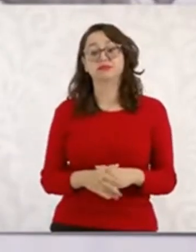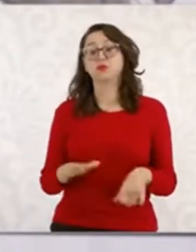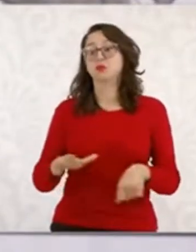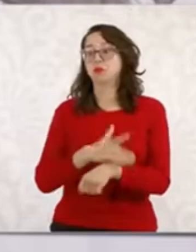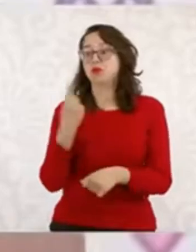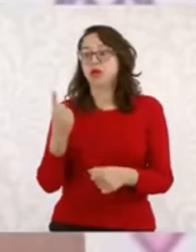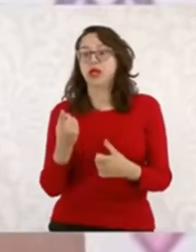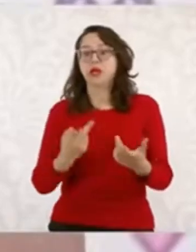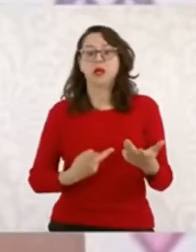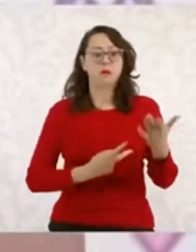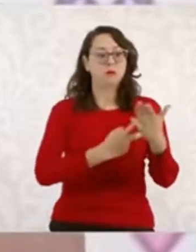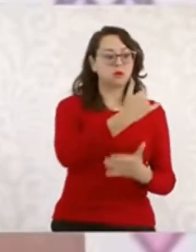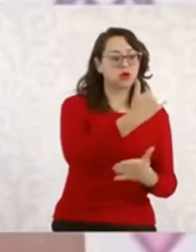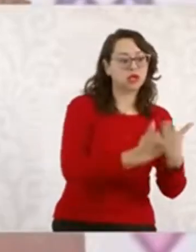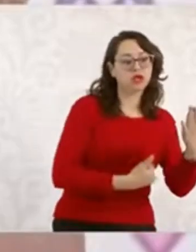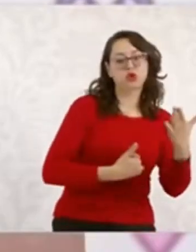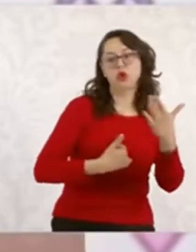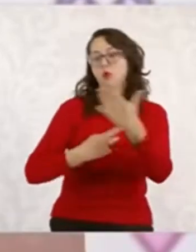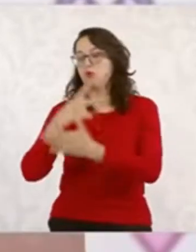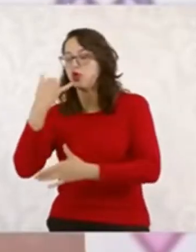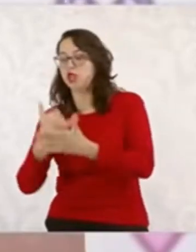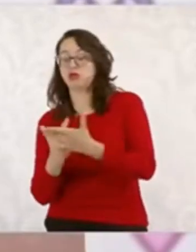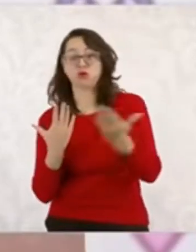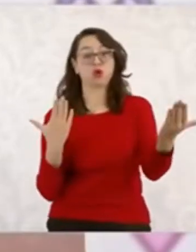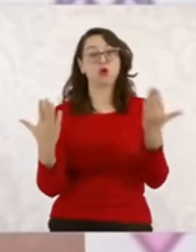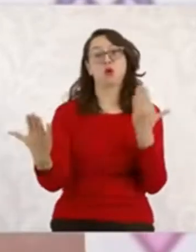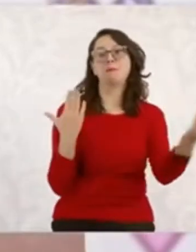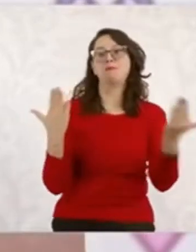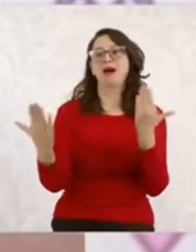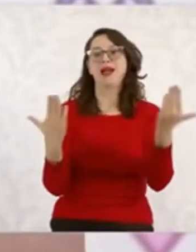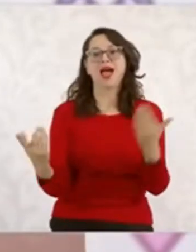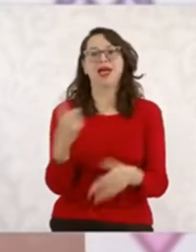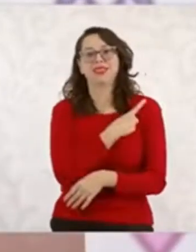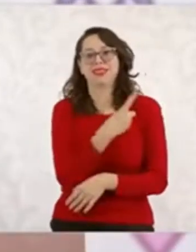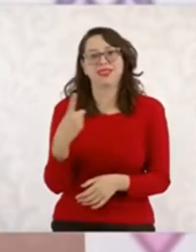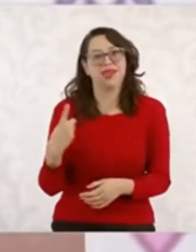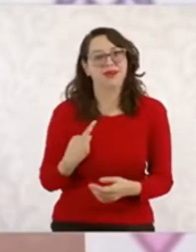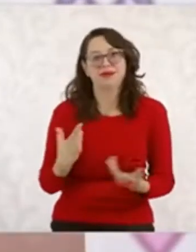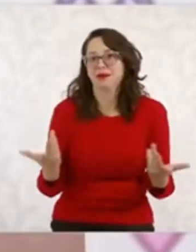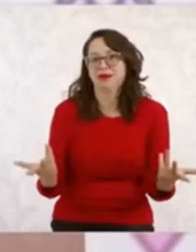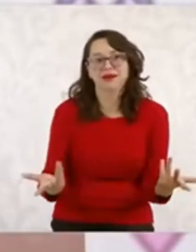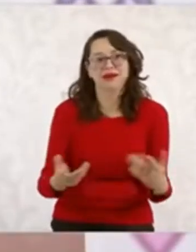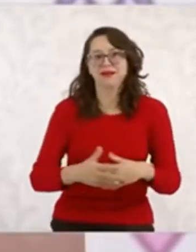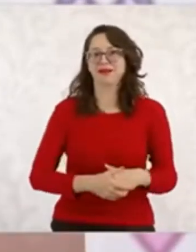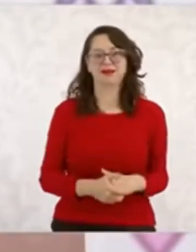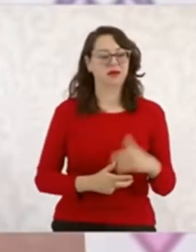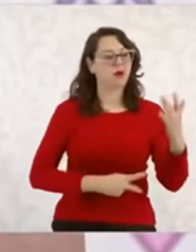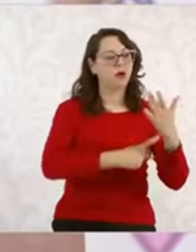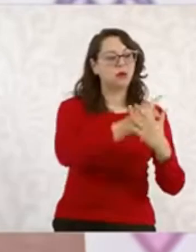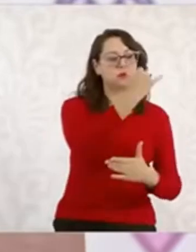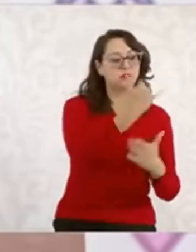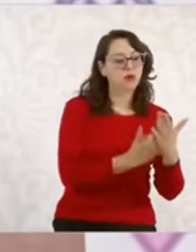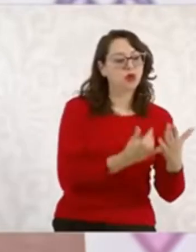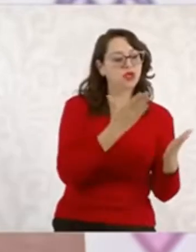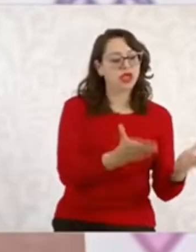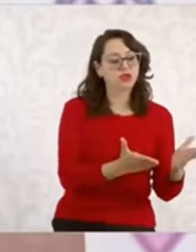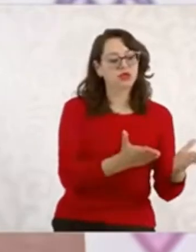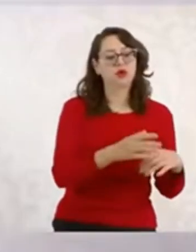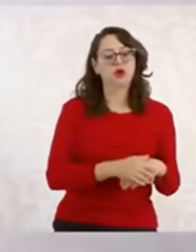nación? Proyecto neoliberal del prianismo o del